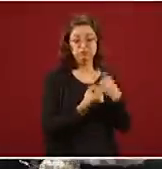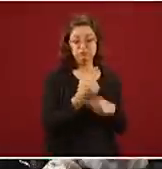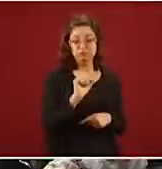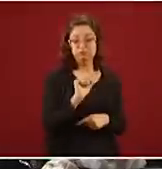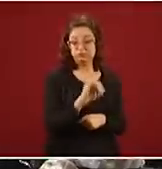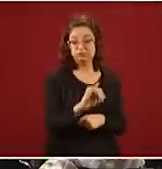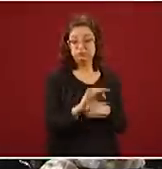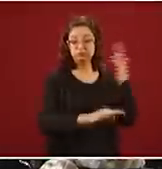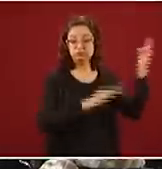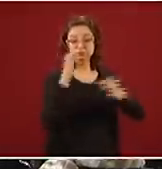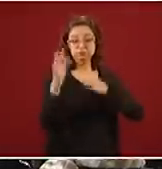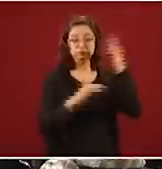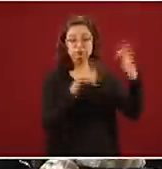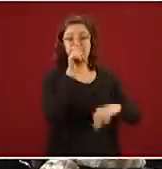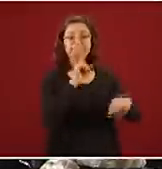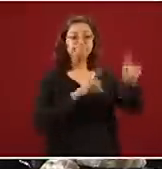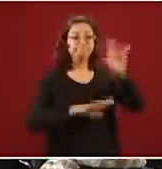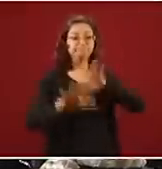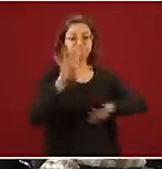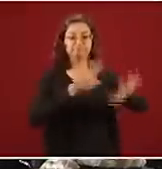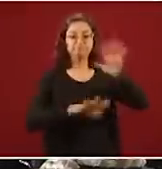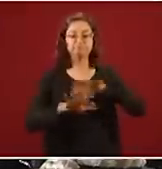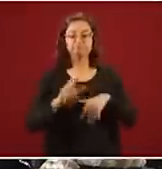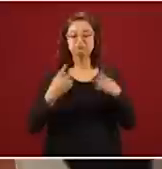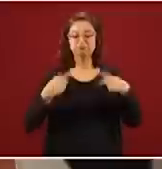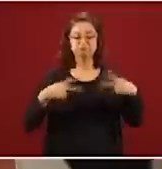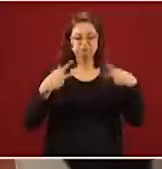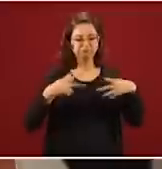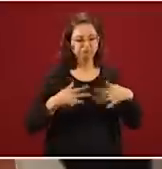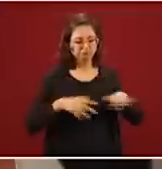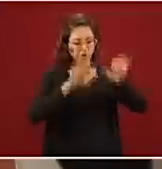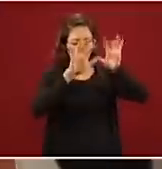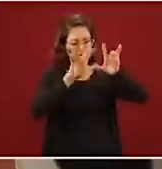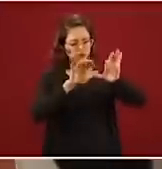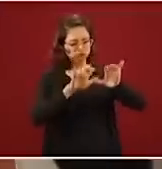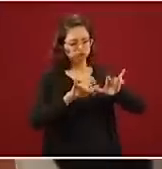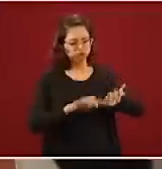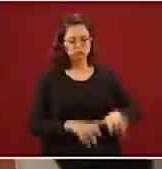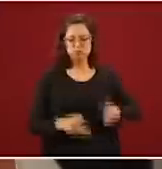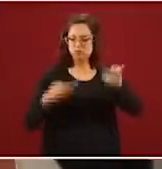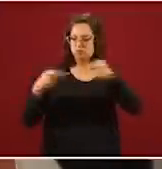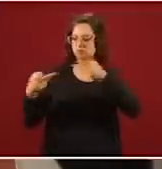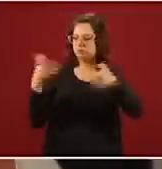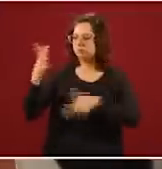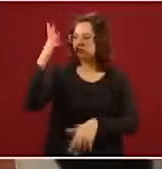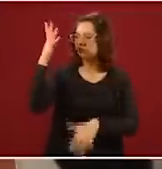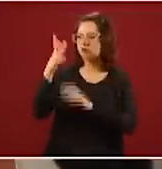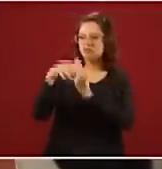incluso articulistas, que apuestan de que vamos a fracasar con el plan,